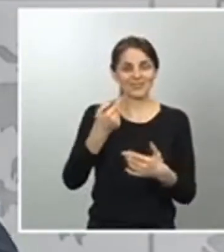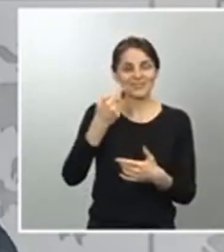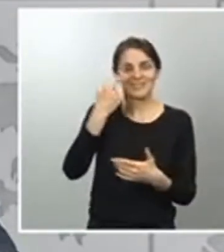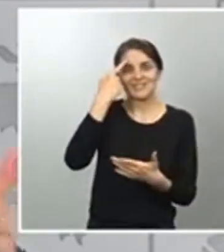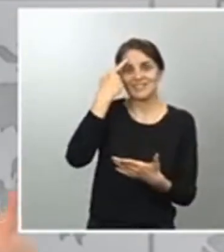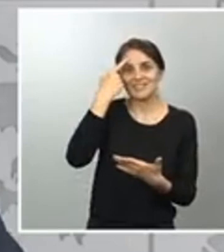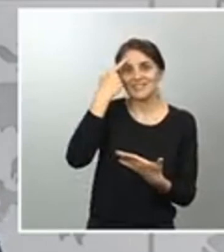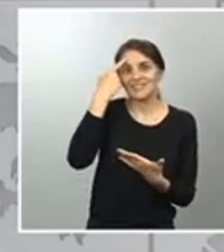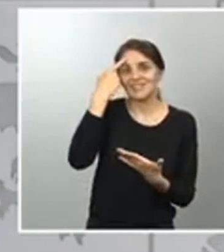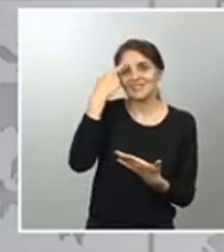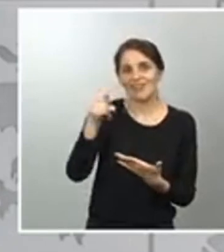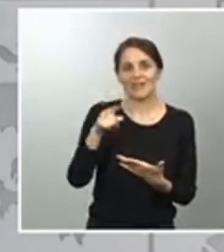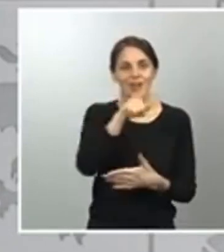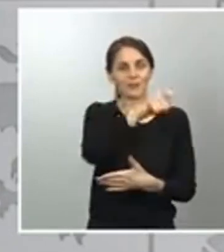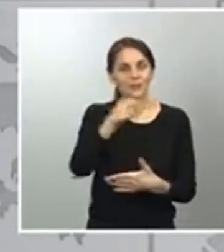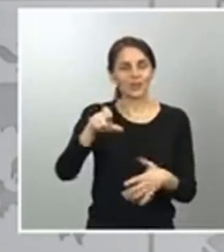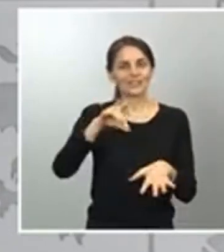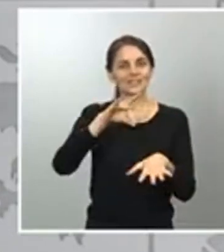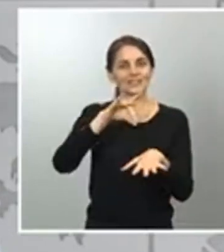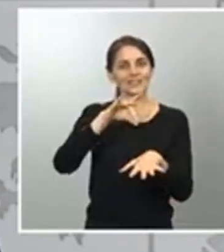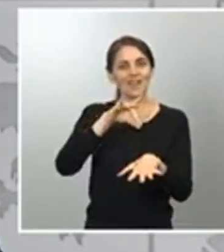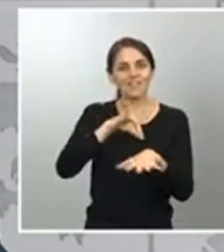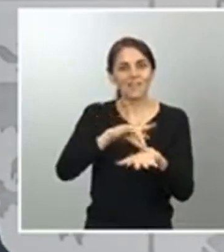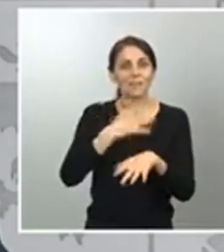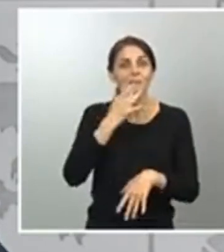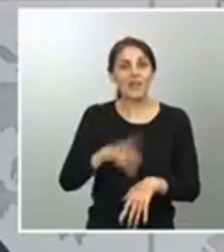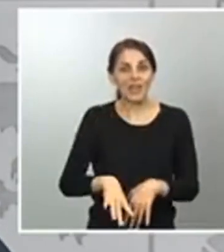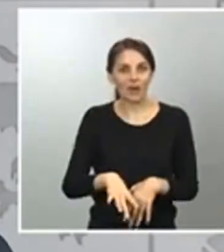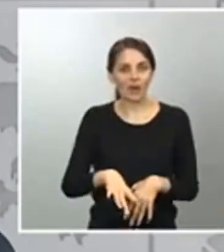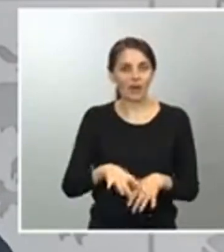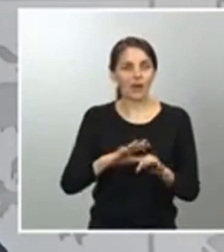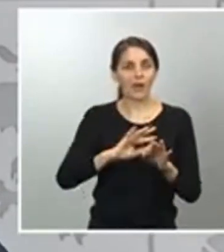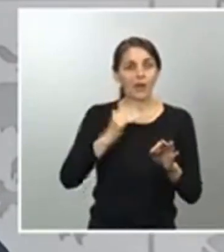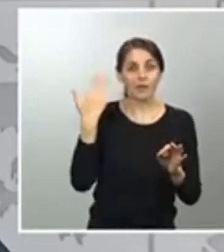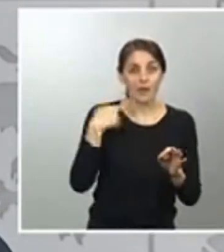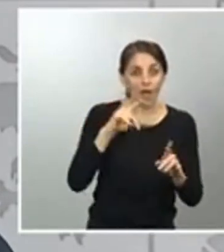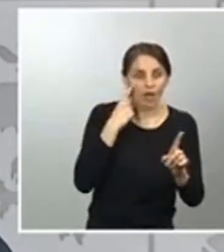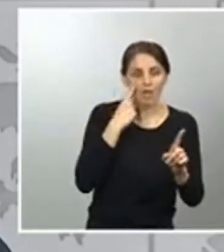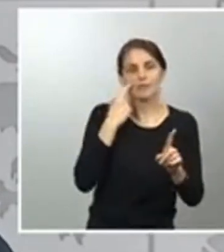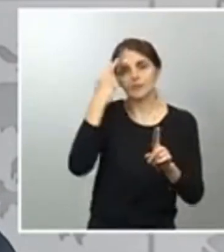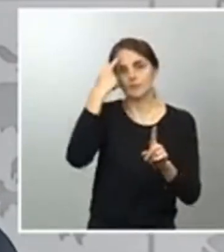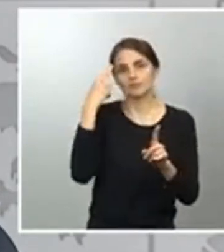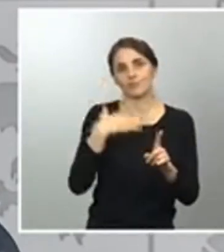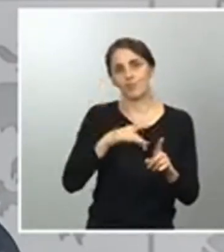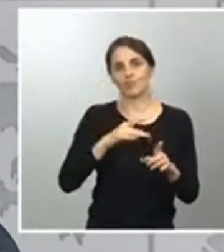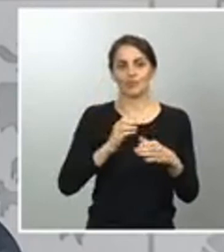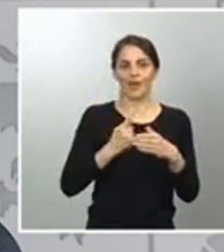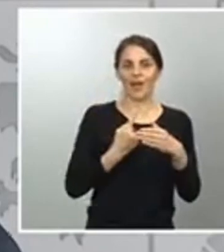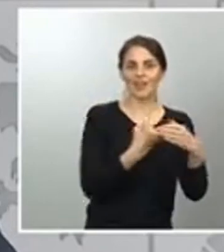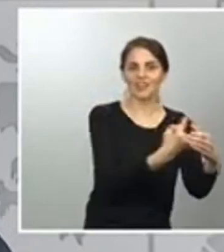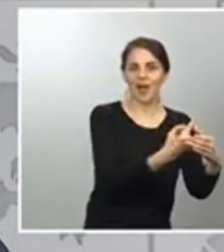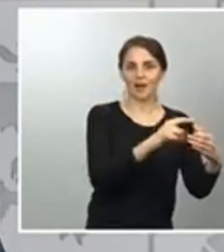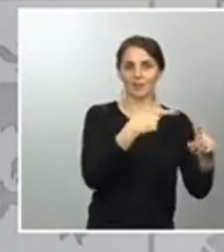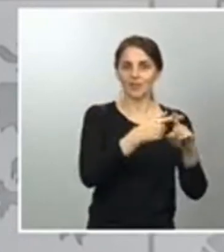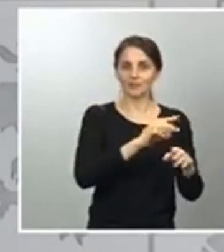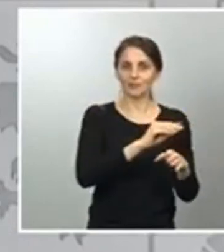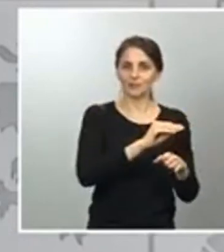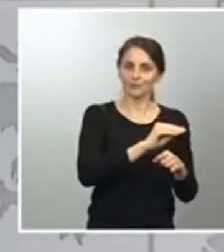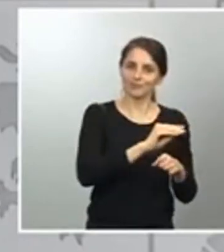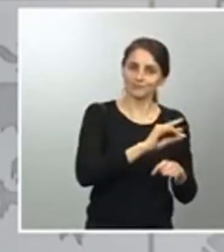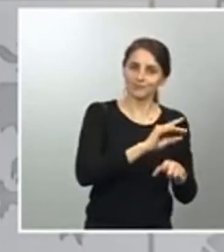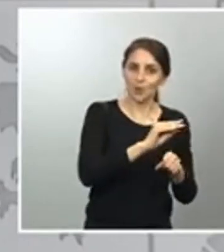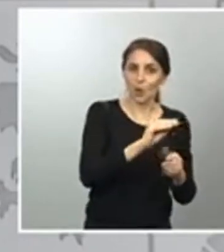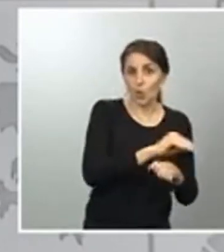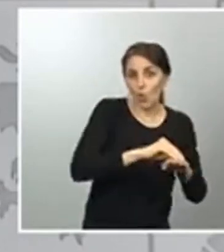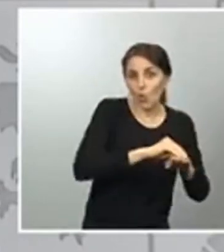quiénes están contagiados para proceder posteriormente a su aislamiento y a su cura. Y decirle además también que en la